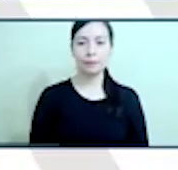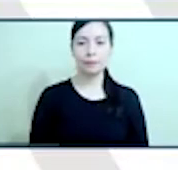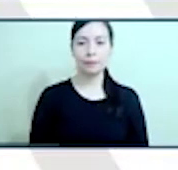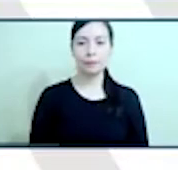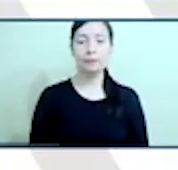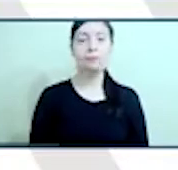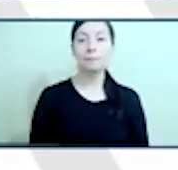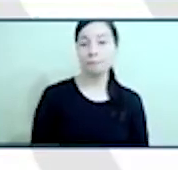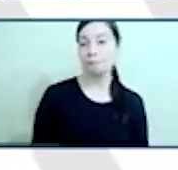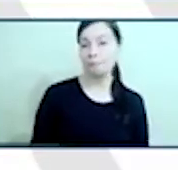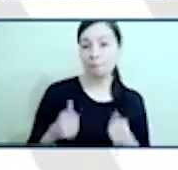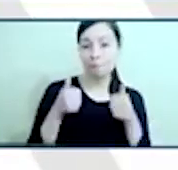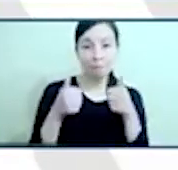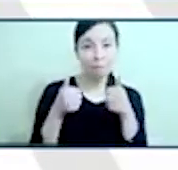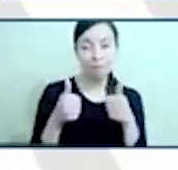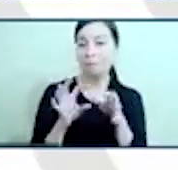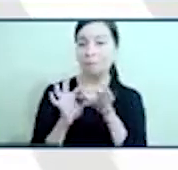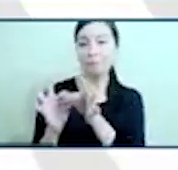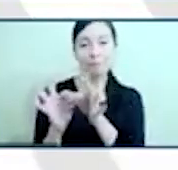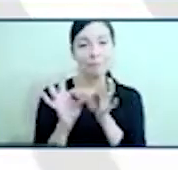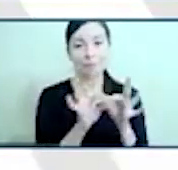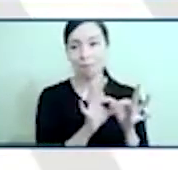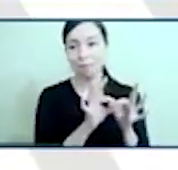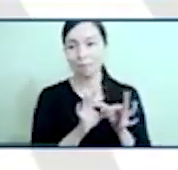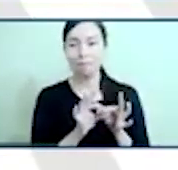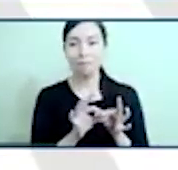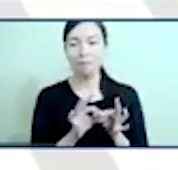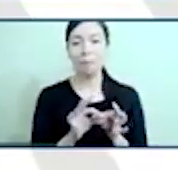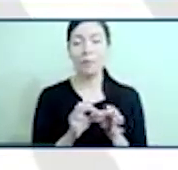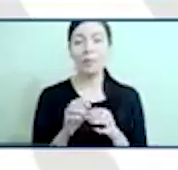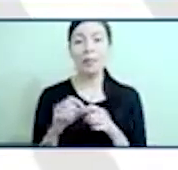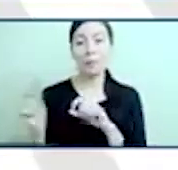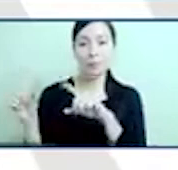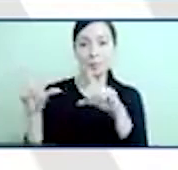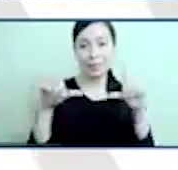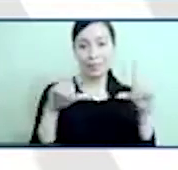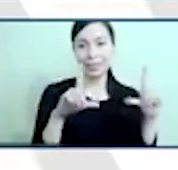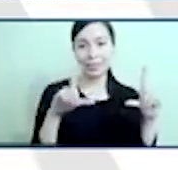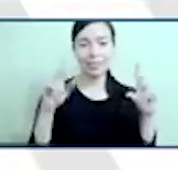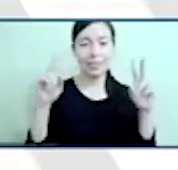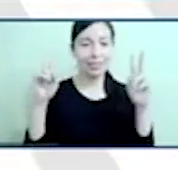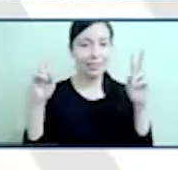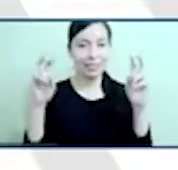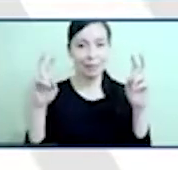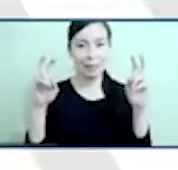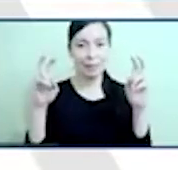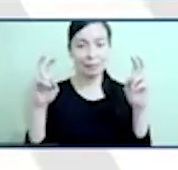Ok, muchas gracias por la presentación del tema.